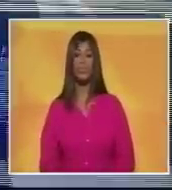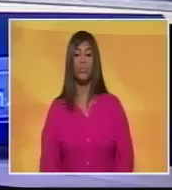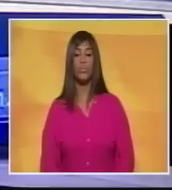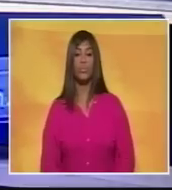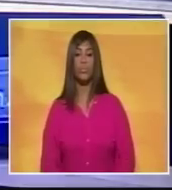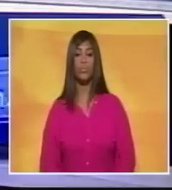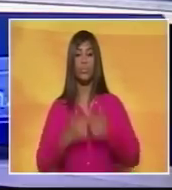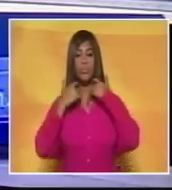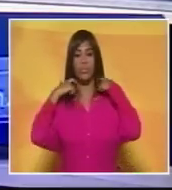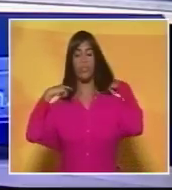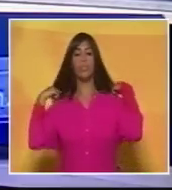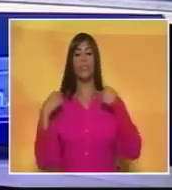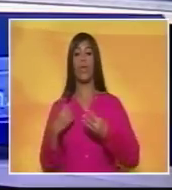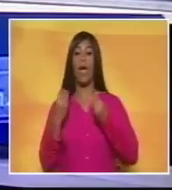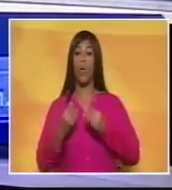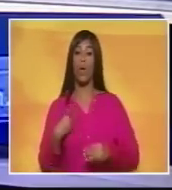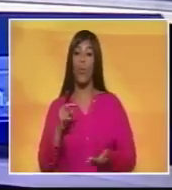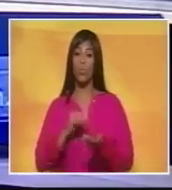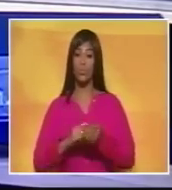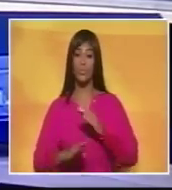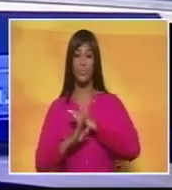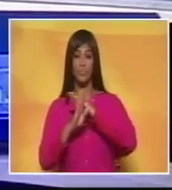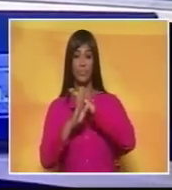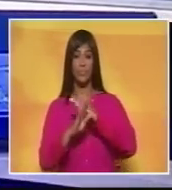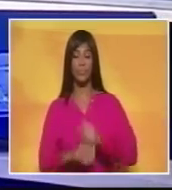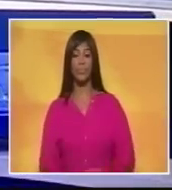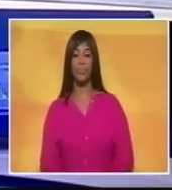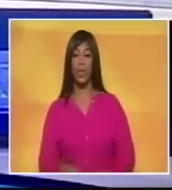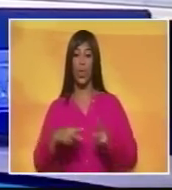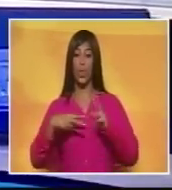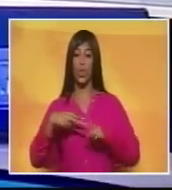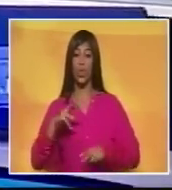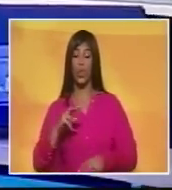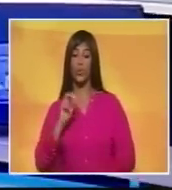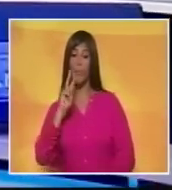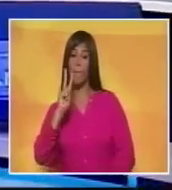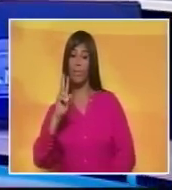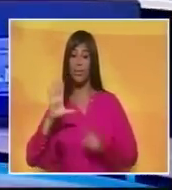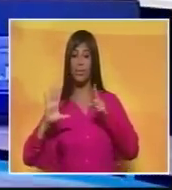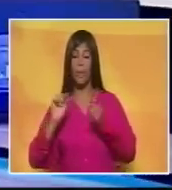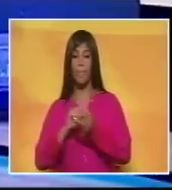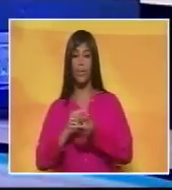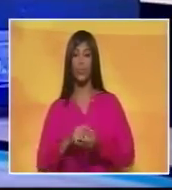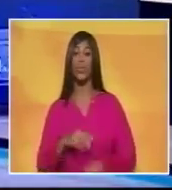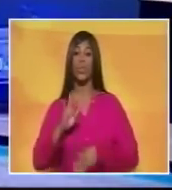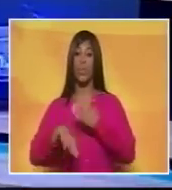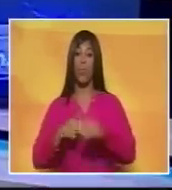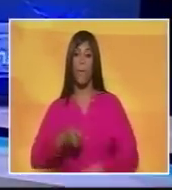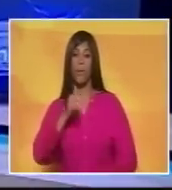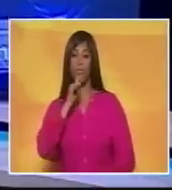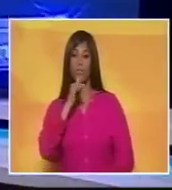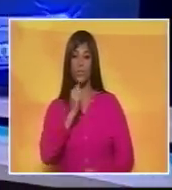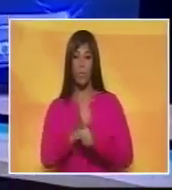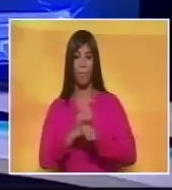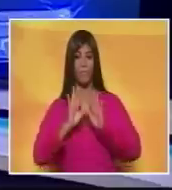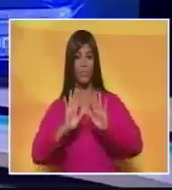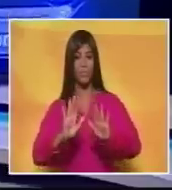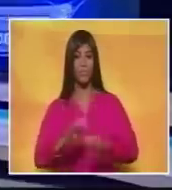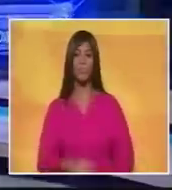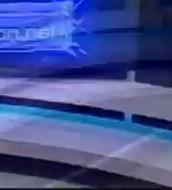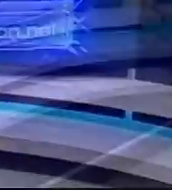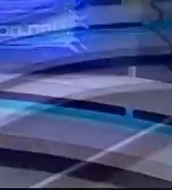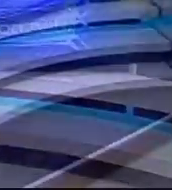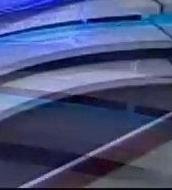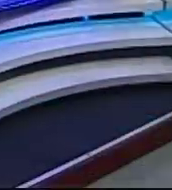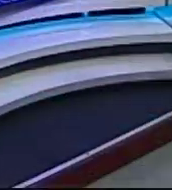Venevisión. Es momento de hacer una nueva pausa, 12 del mediodía con 26 minutos. Así es, al regreso venimos con más información, no se apure.